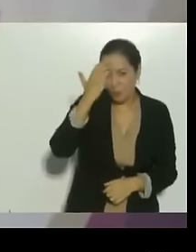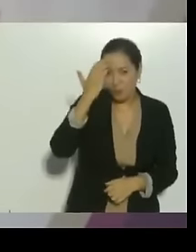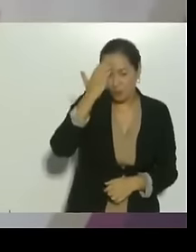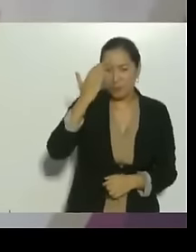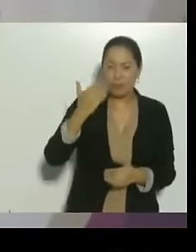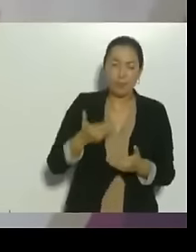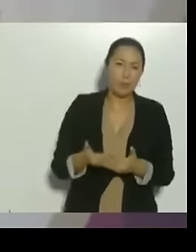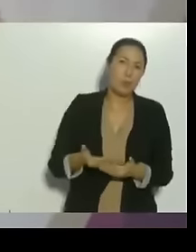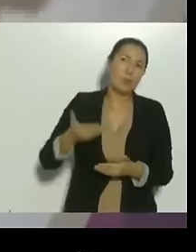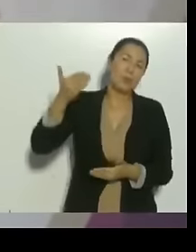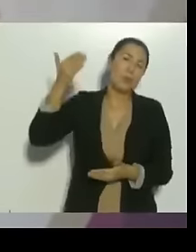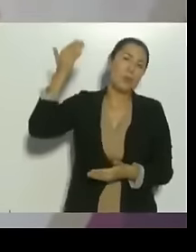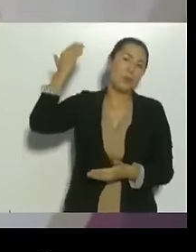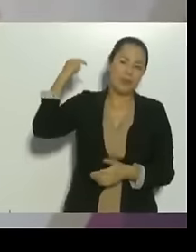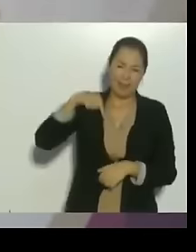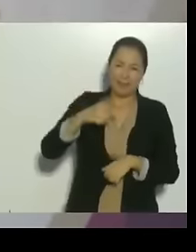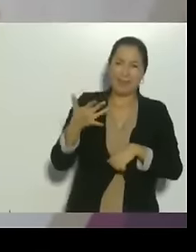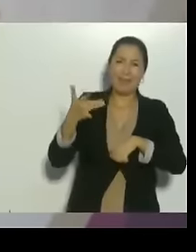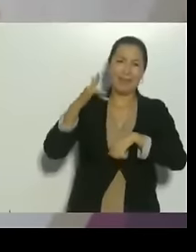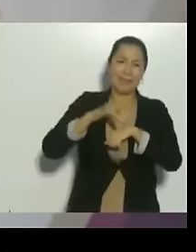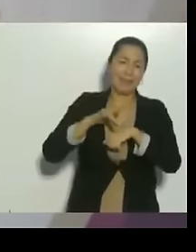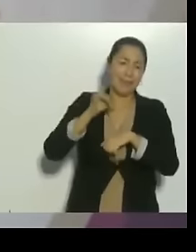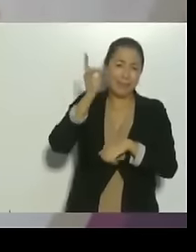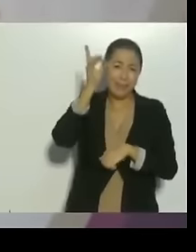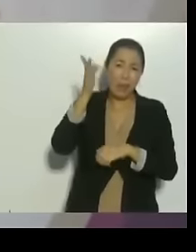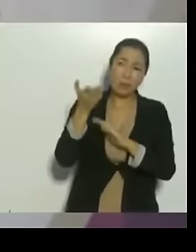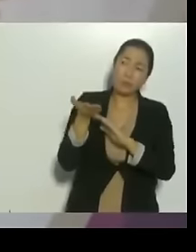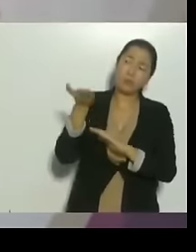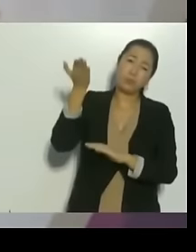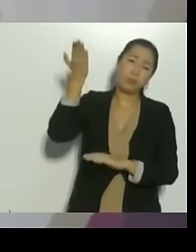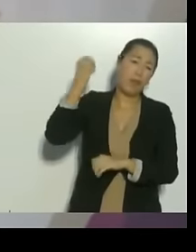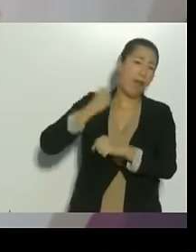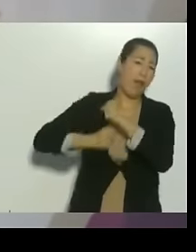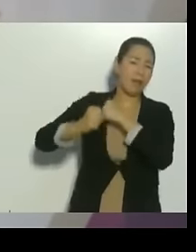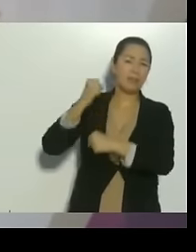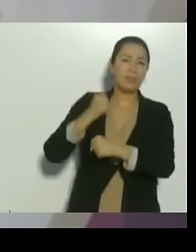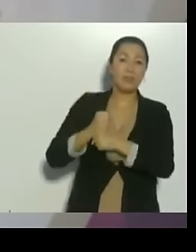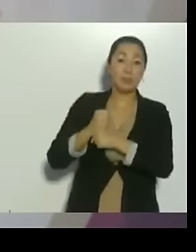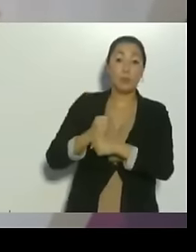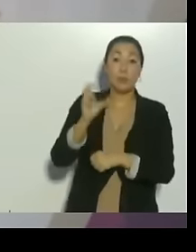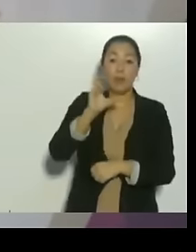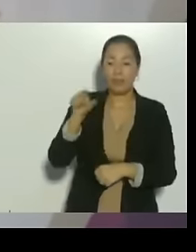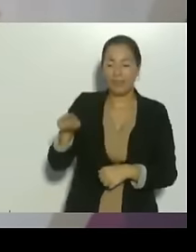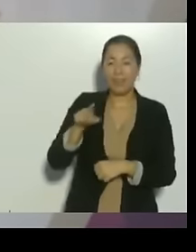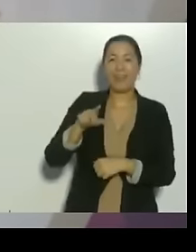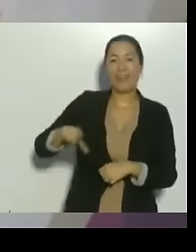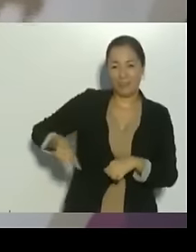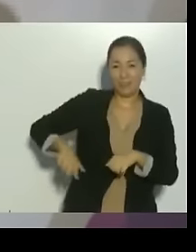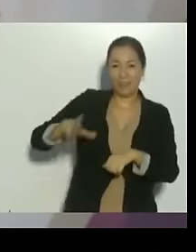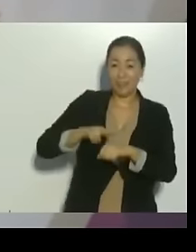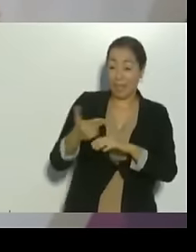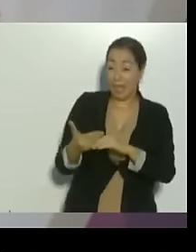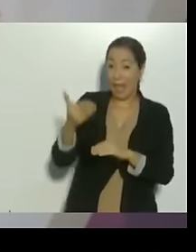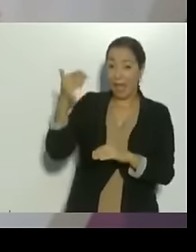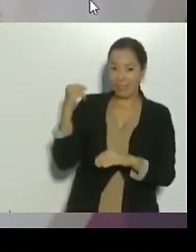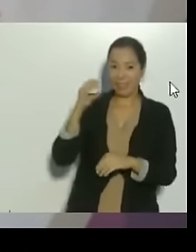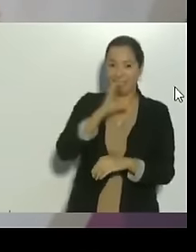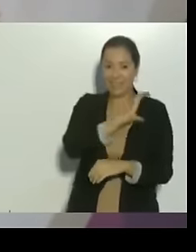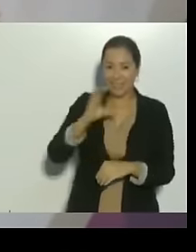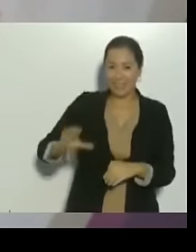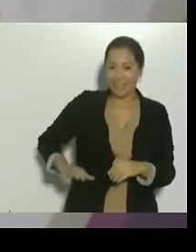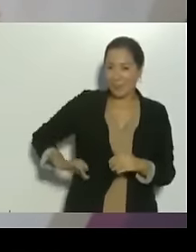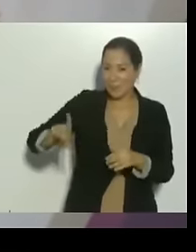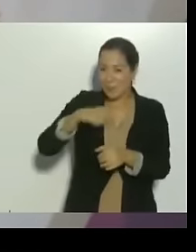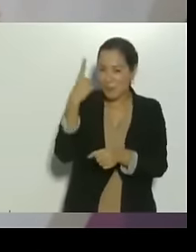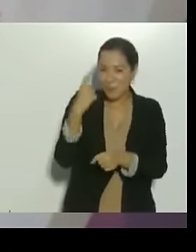al al rey de España de esta manera de una de otra sí fue Claudia la que dijo que no viniera y todo esto Pero sabemos que viene con una